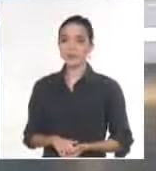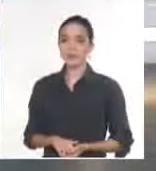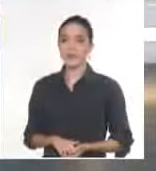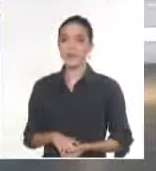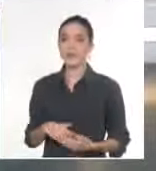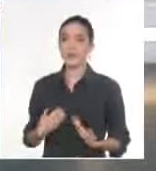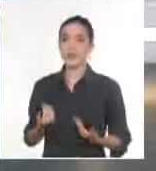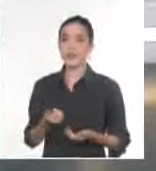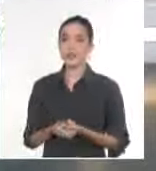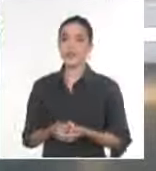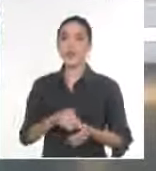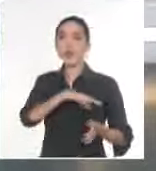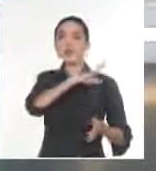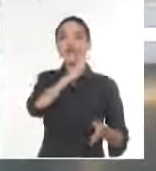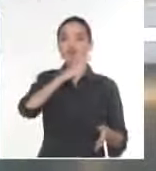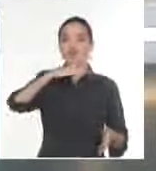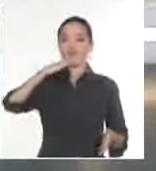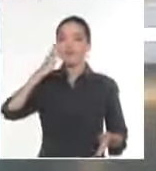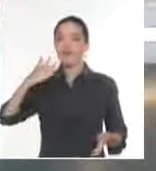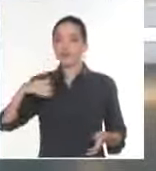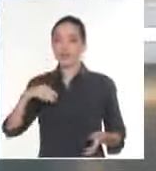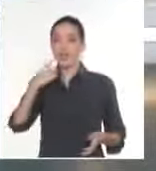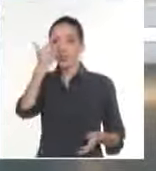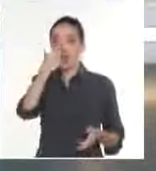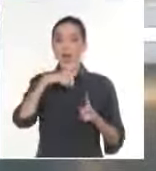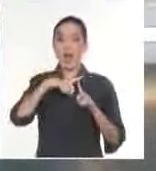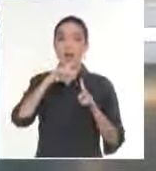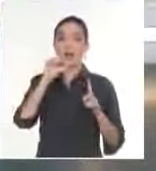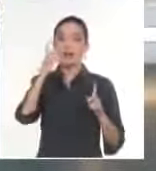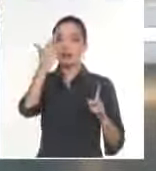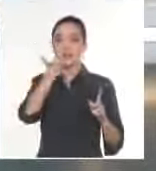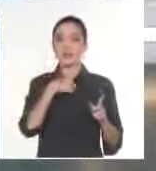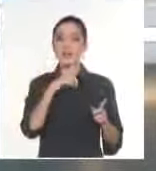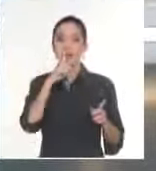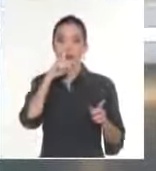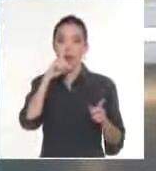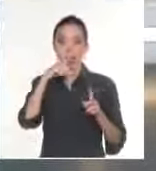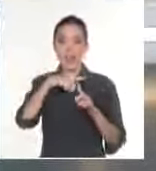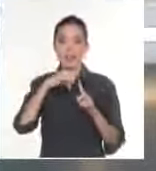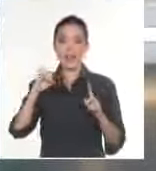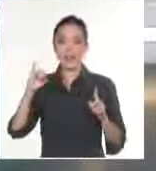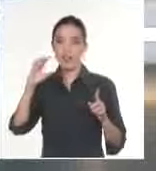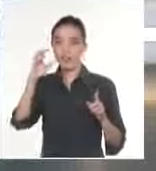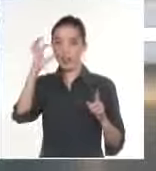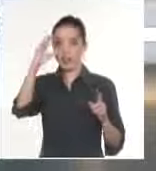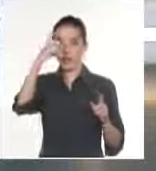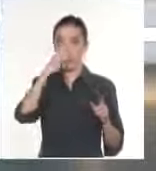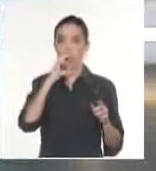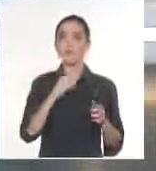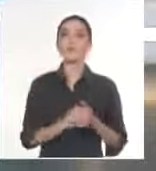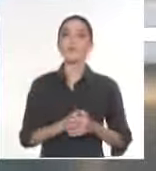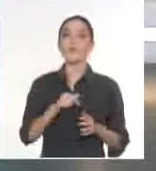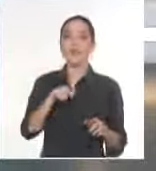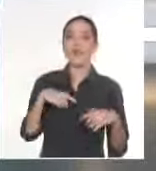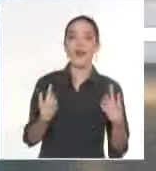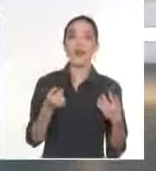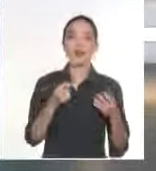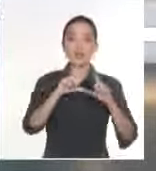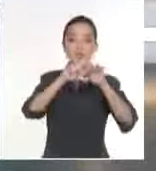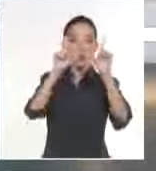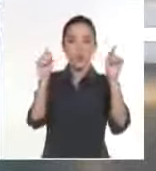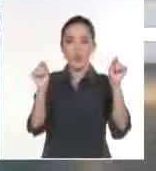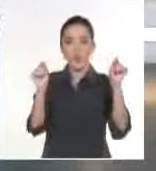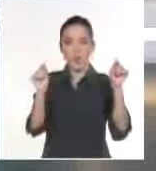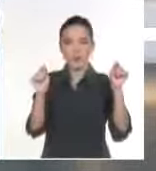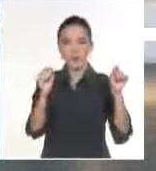océano Atlántico sin internarse demasiado en nuestra región geográfica. Pero estamos en el momento pues de mayor actividad ciclónica, finales del